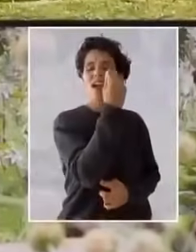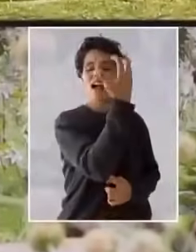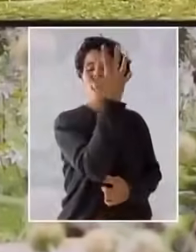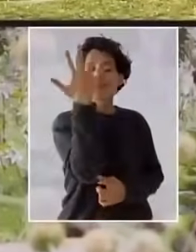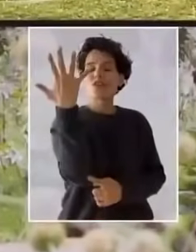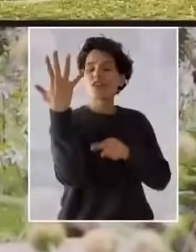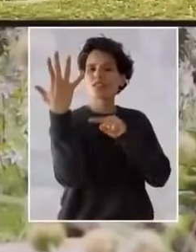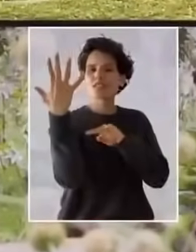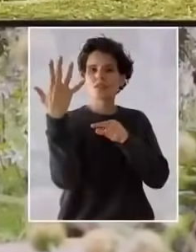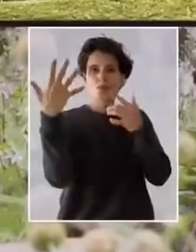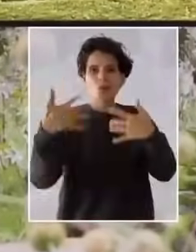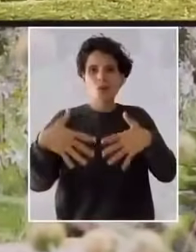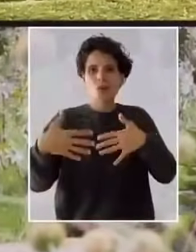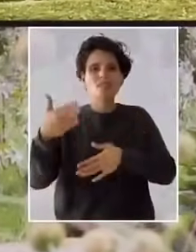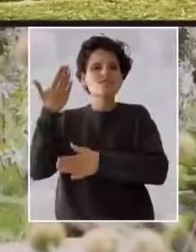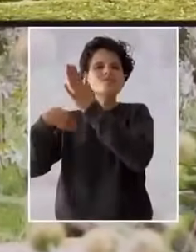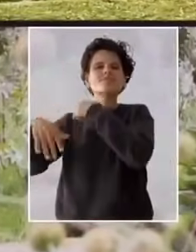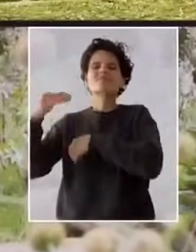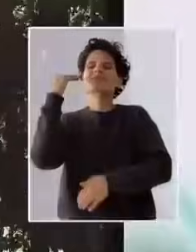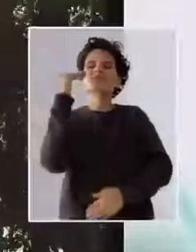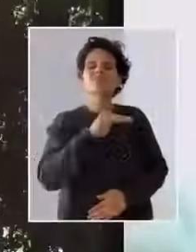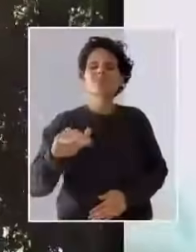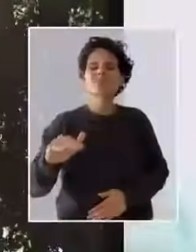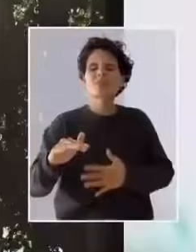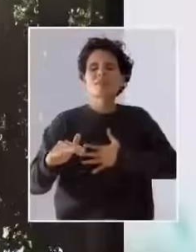Hay árboles donde vive siempre nuestra infancia.